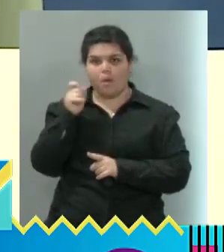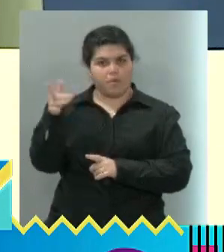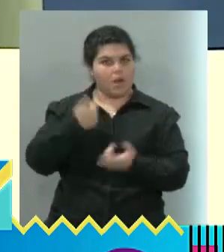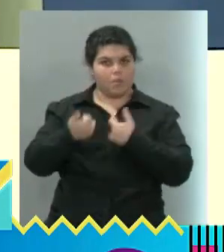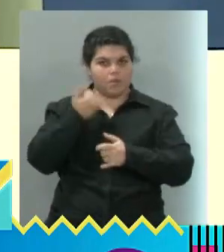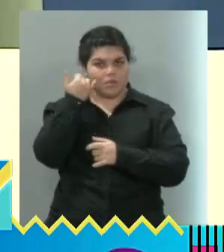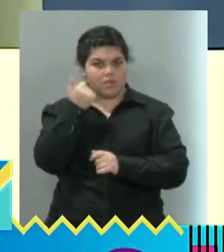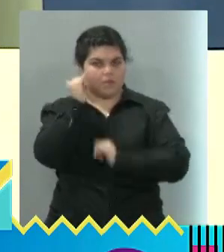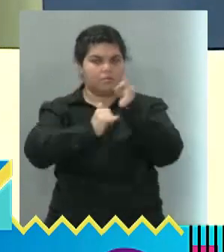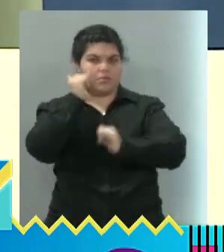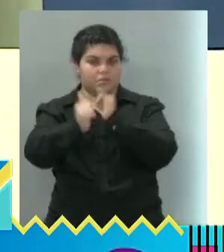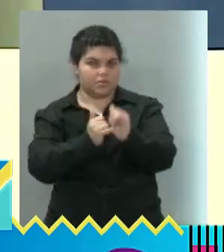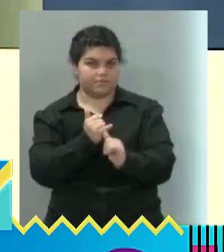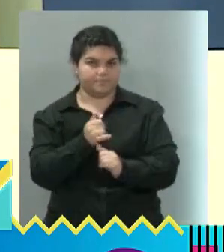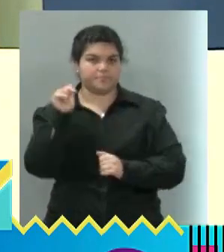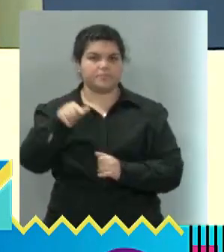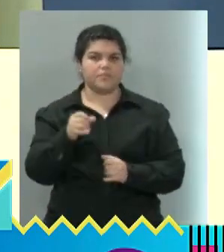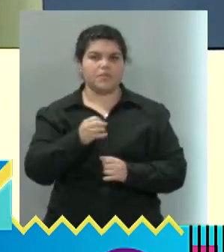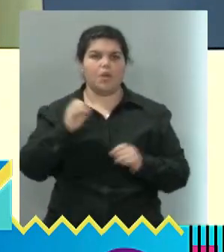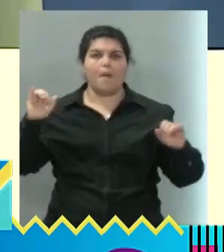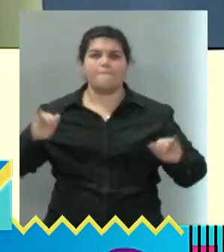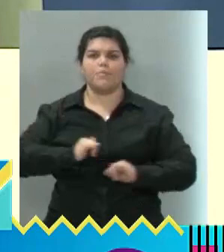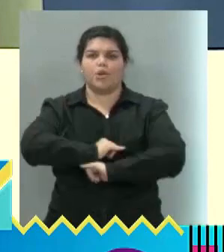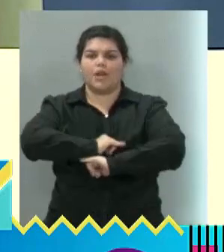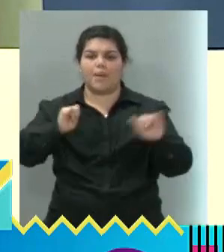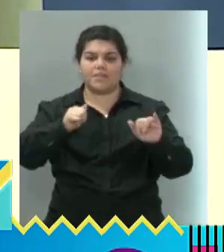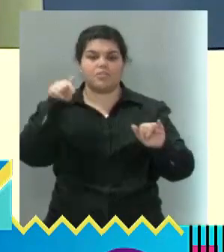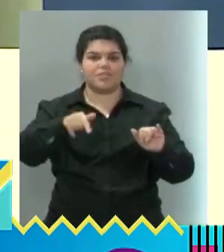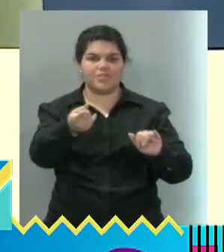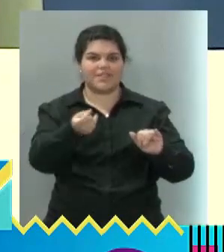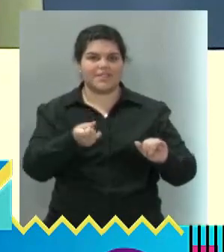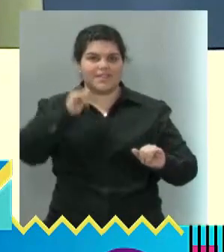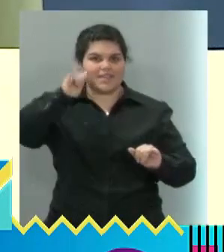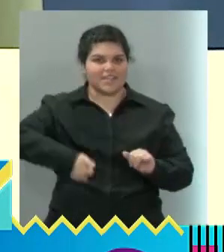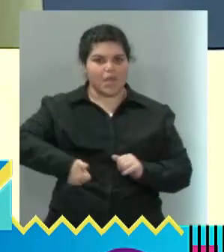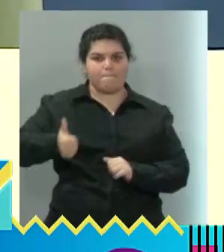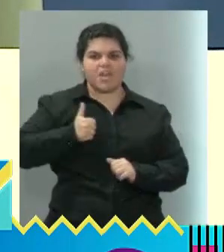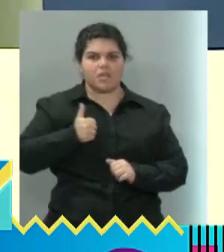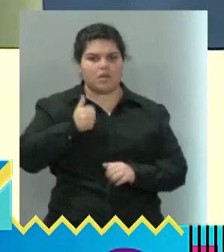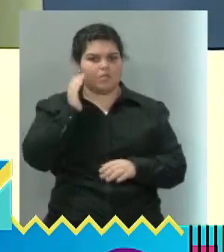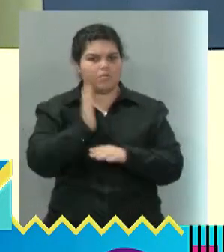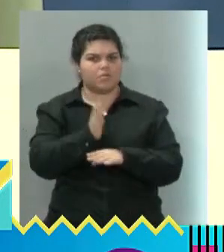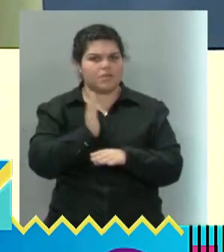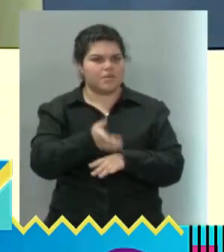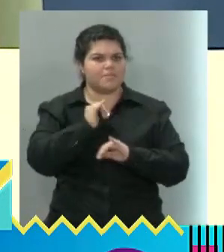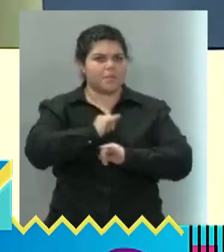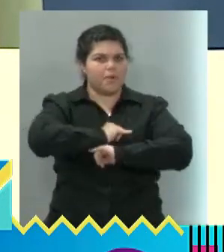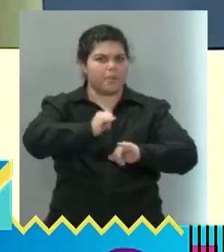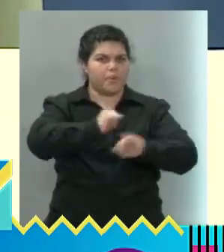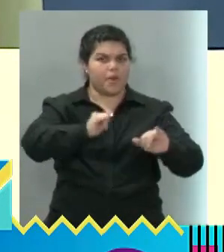Una era la proclamación, pero esa proclamación hubo que sostenerla militarmente. Y en lo exterior era el